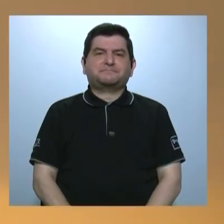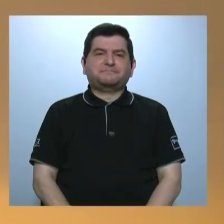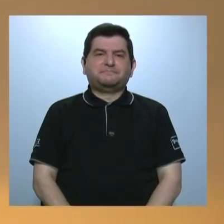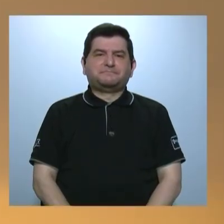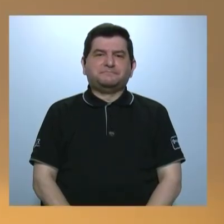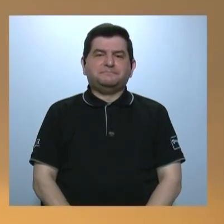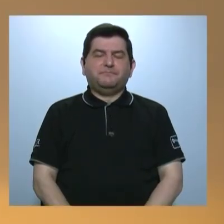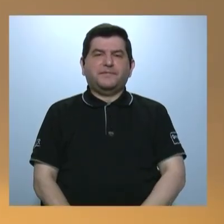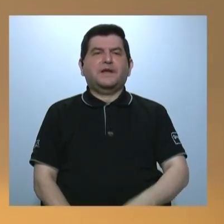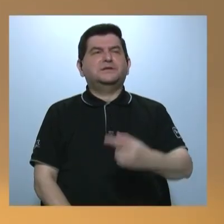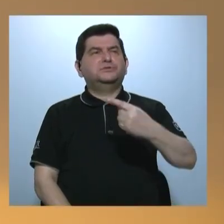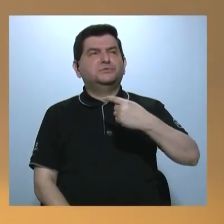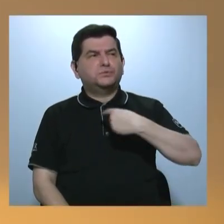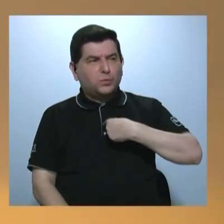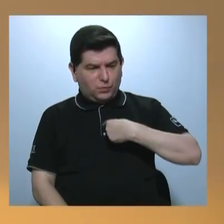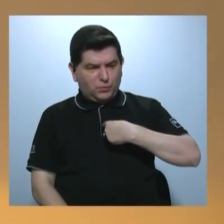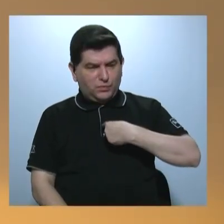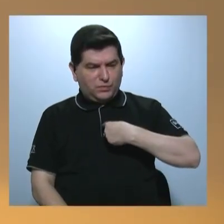si uno,